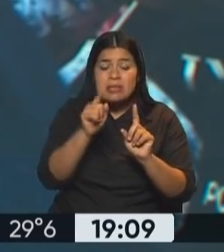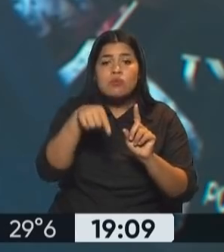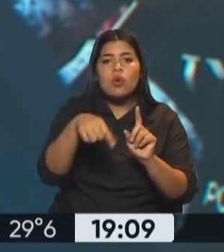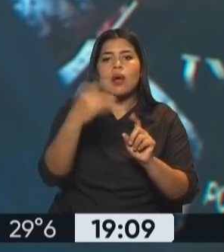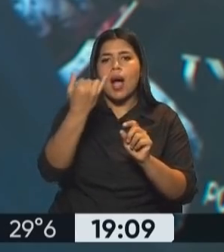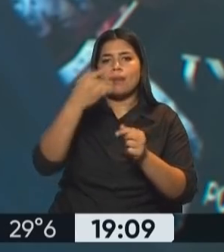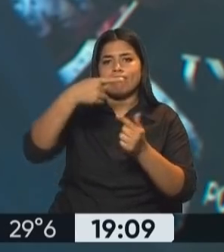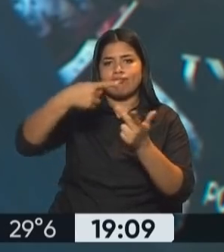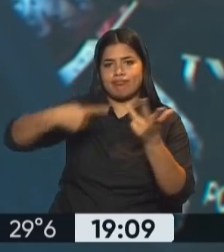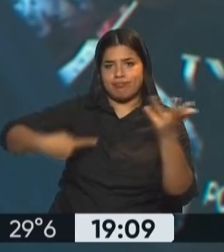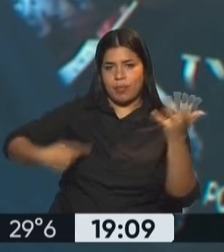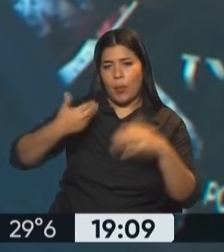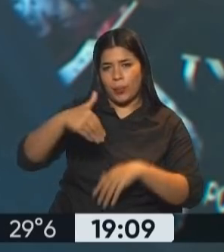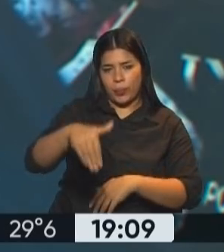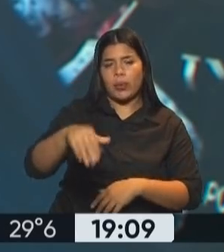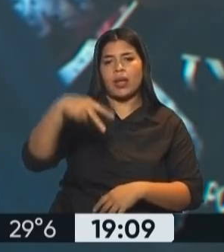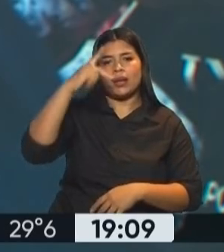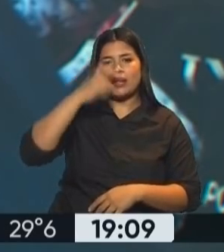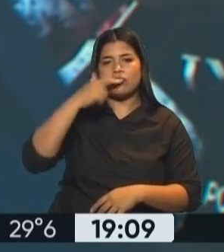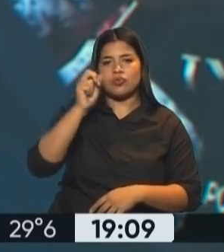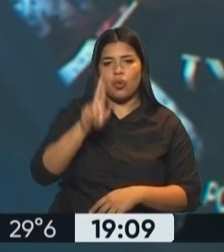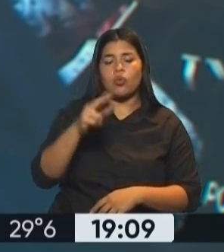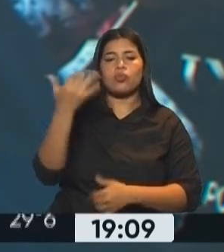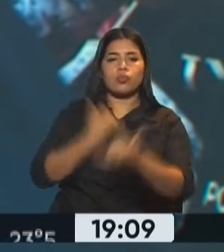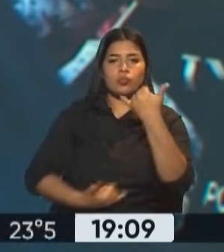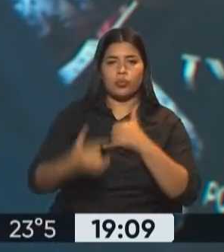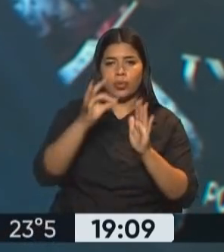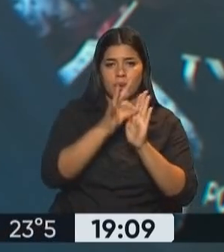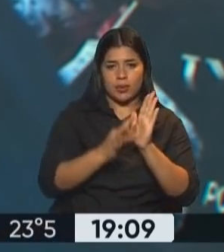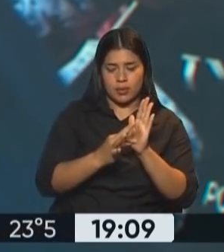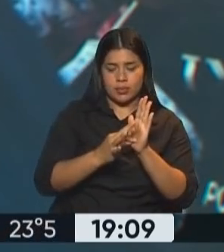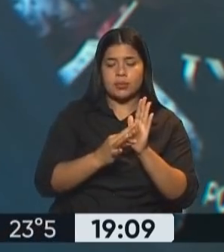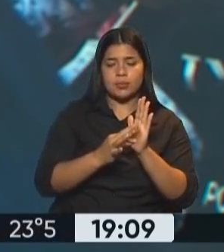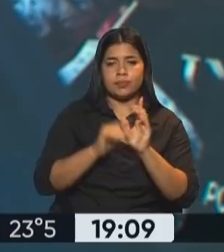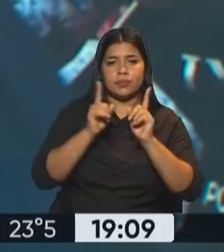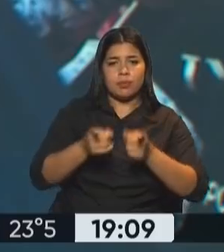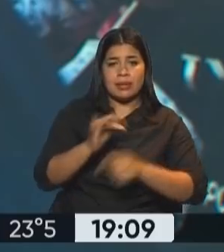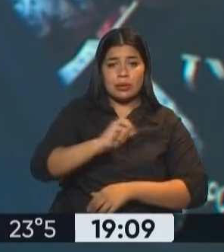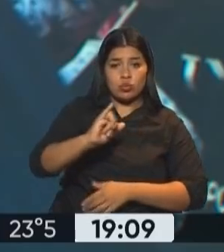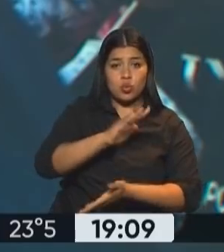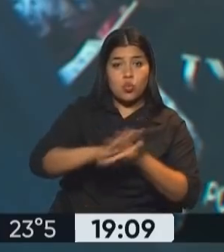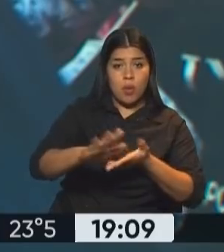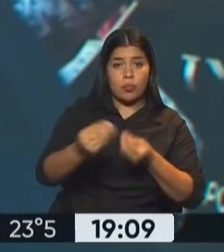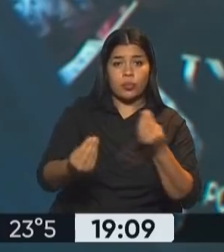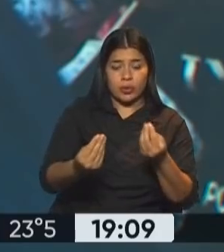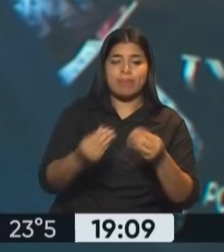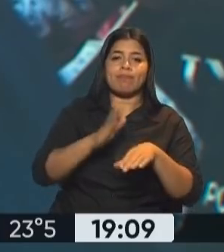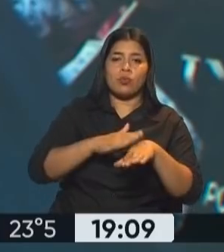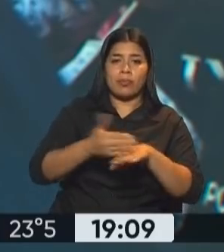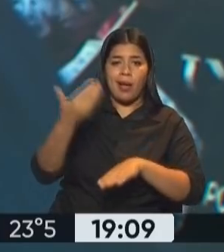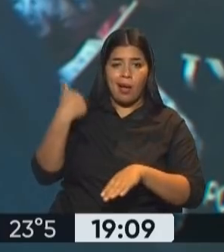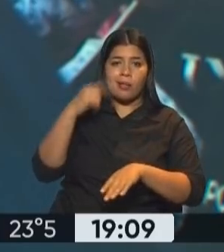ante el juez. Néstor Espósito se va a detener ahora y nos va a contar los detalles, pero además en que se ganó una nueva denuncia después del ataque a ese